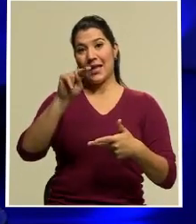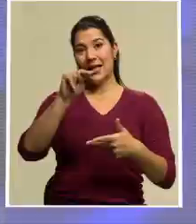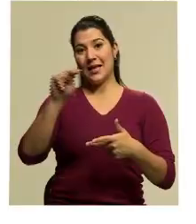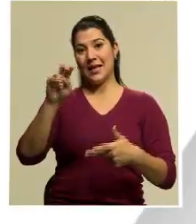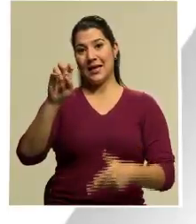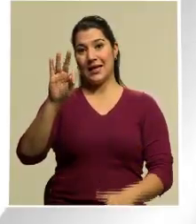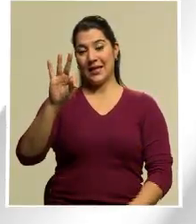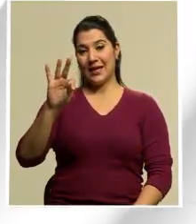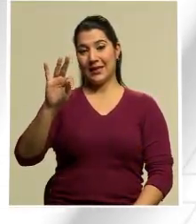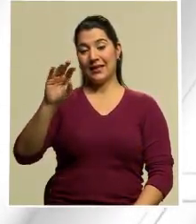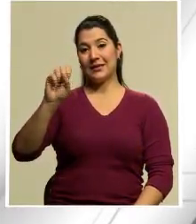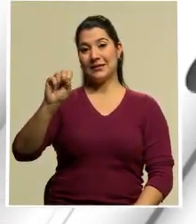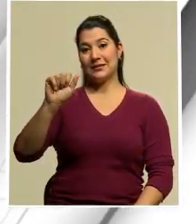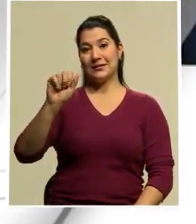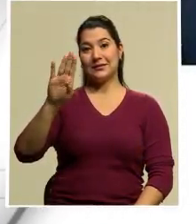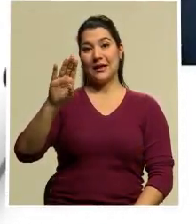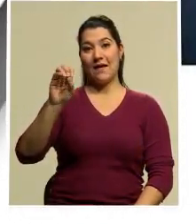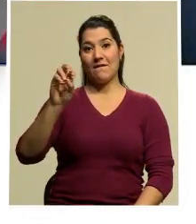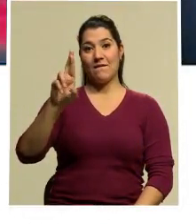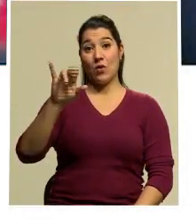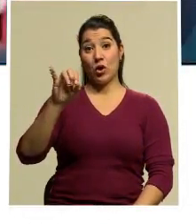terna.